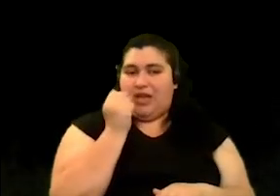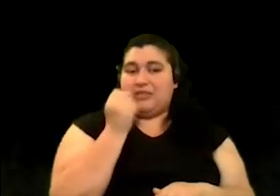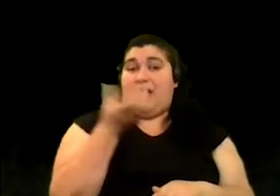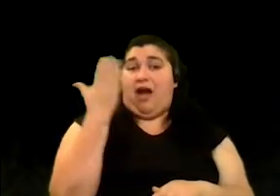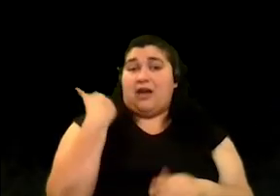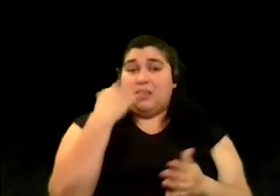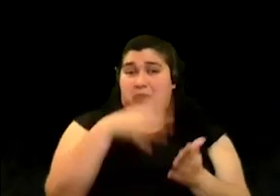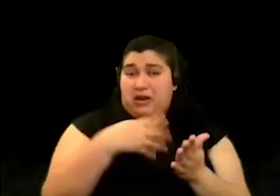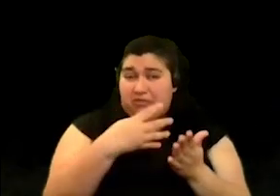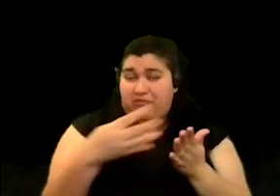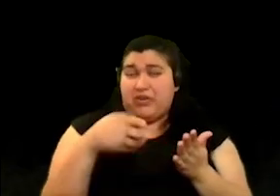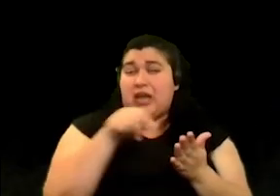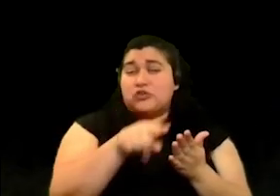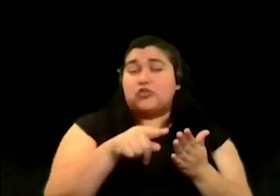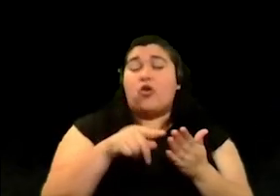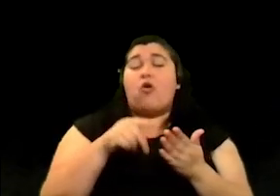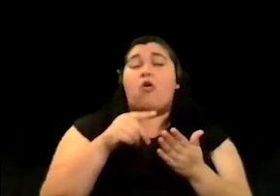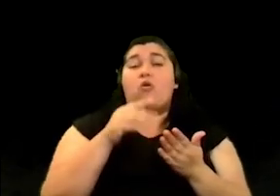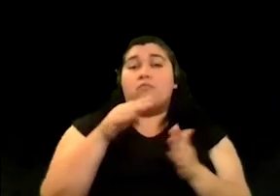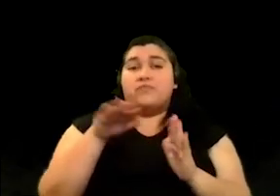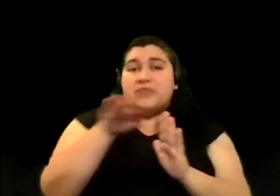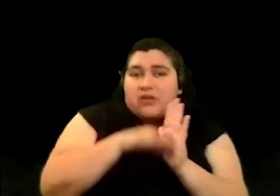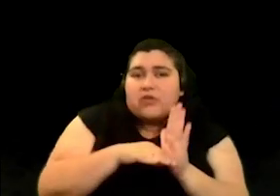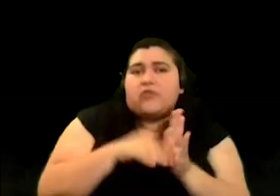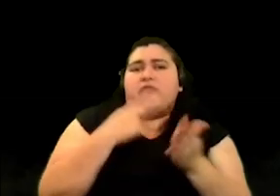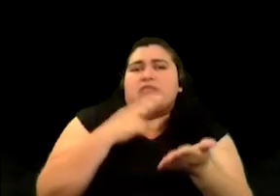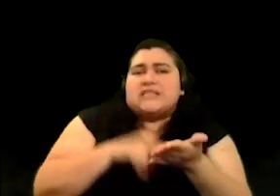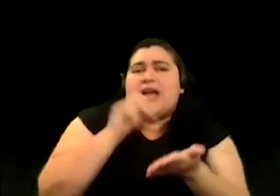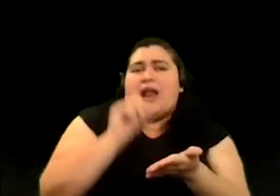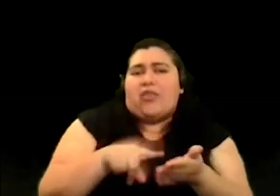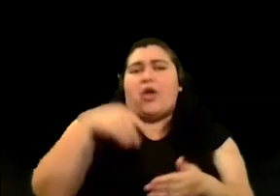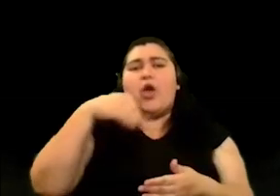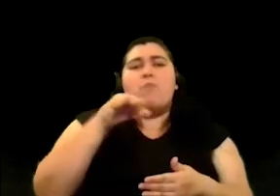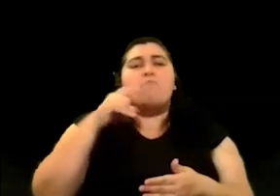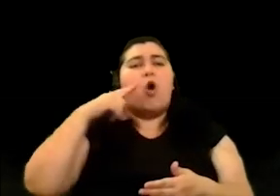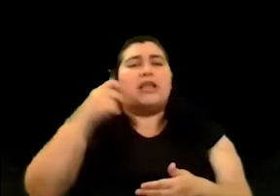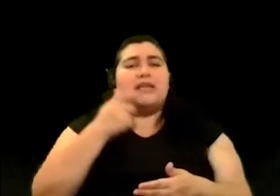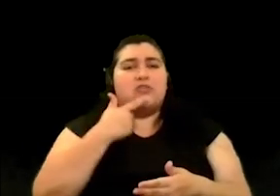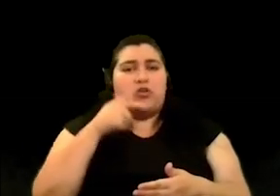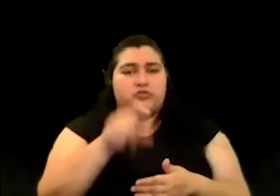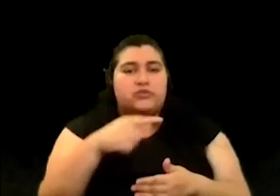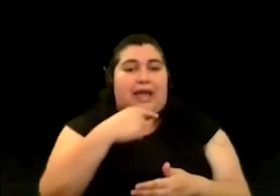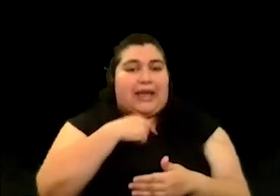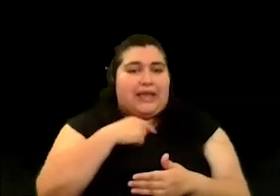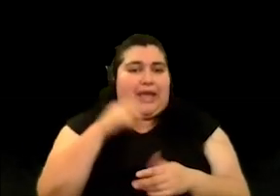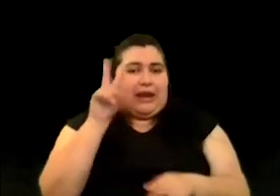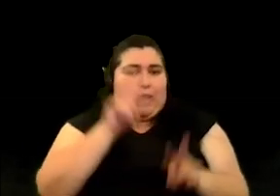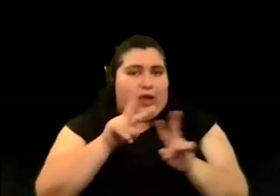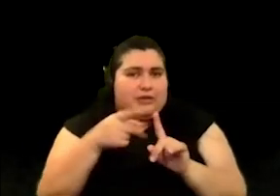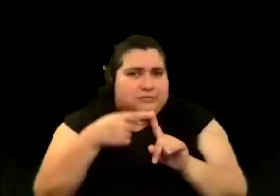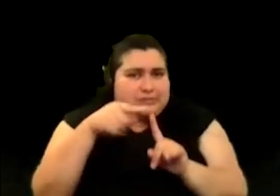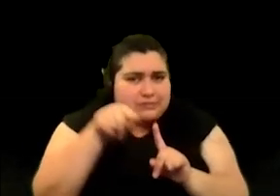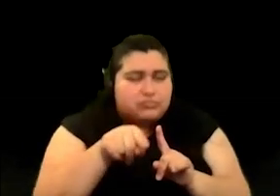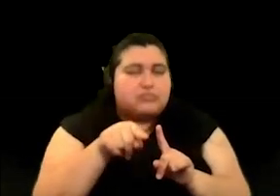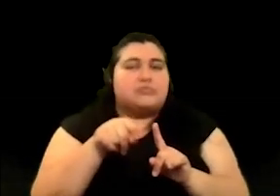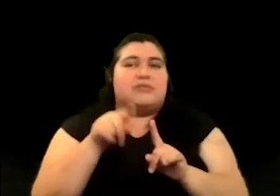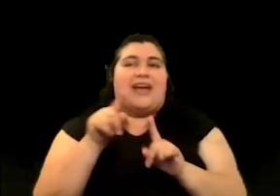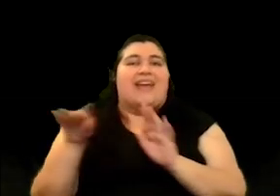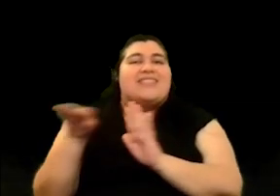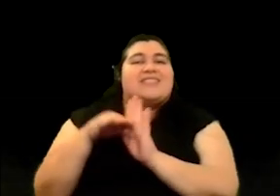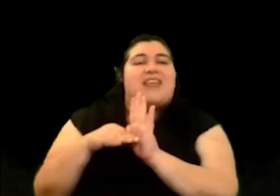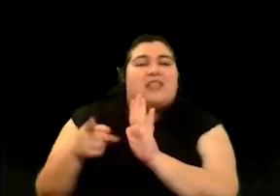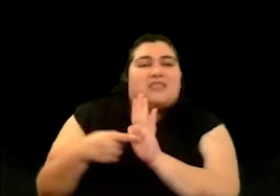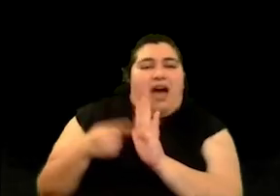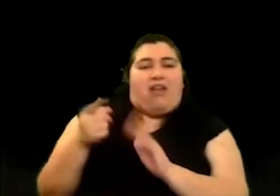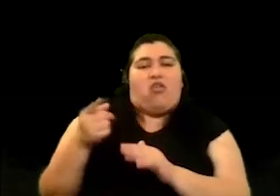planificación fiscal de Molinos era, pero Sergio, el preámbulo hace a la interpretación del tratado, lo dice el artículo 31 de la